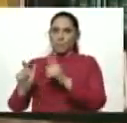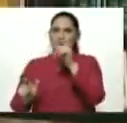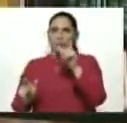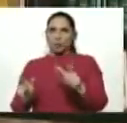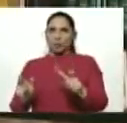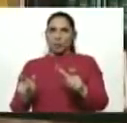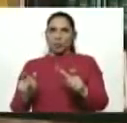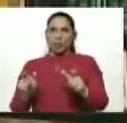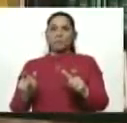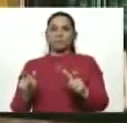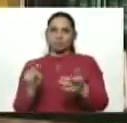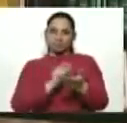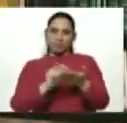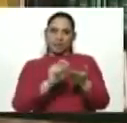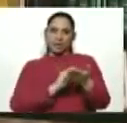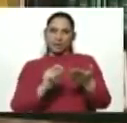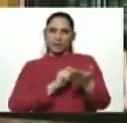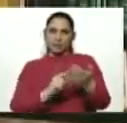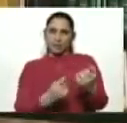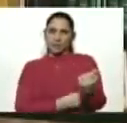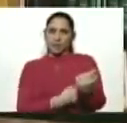me escribe Raúl: